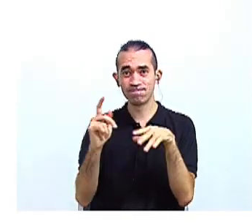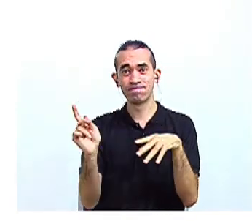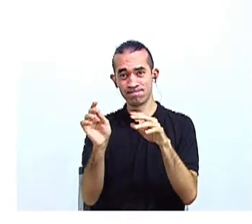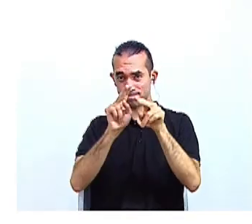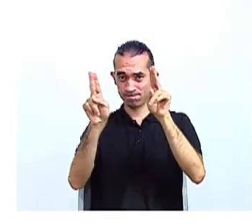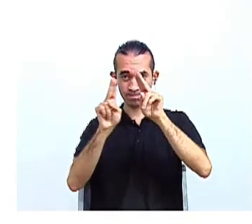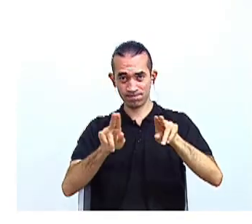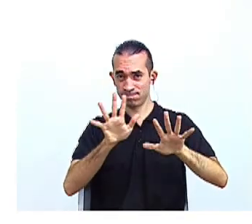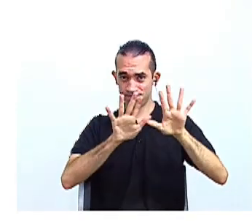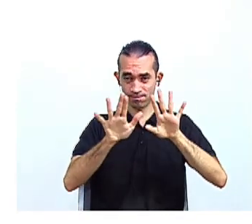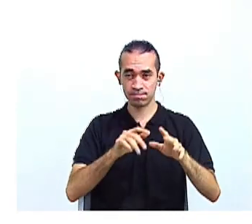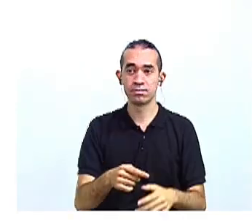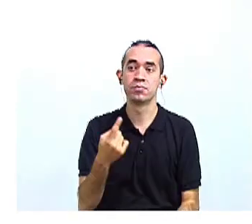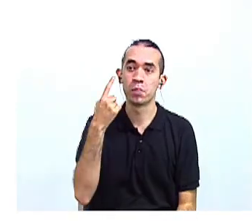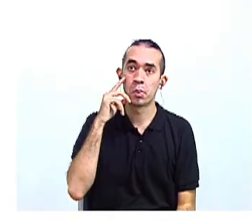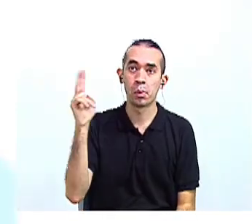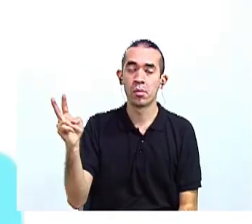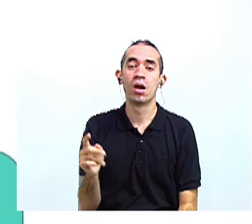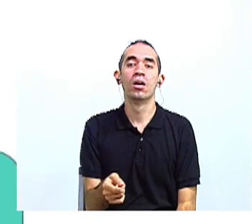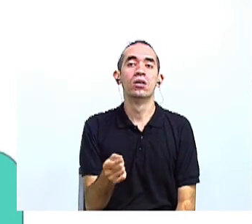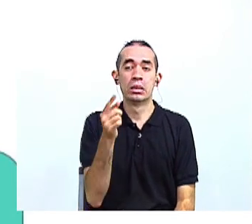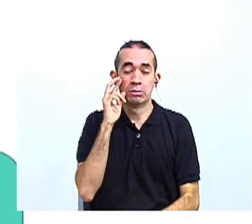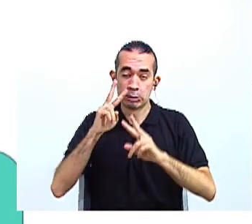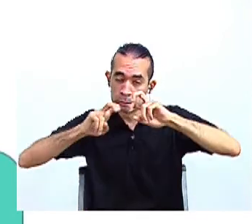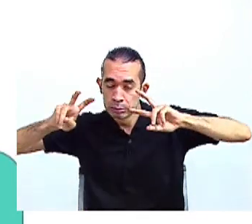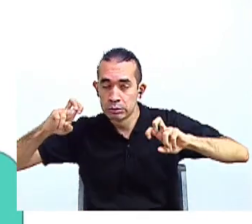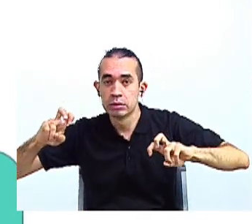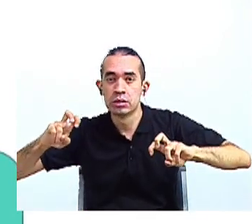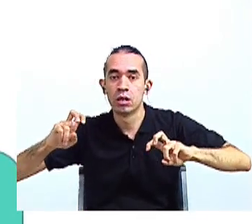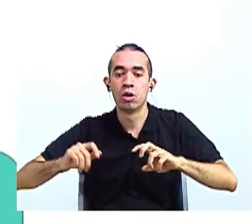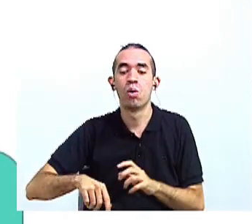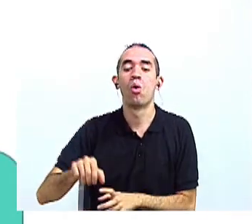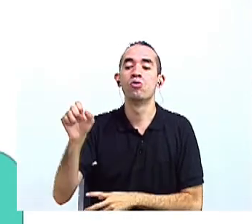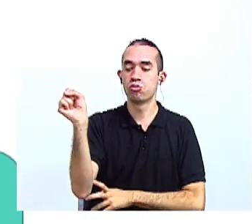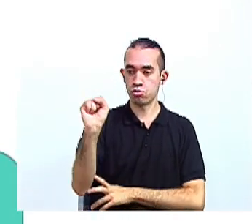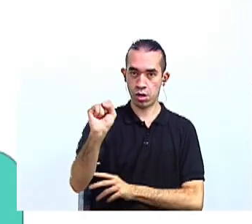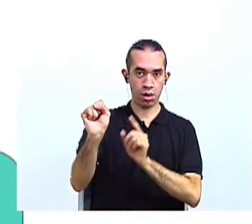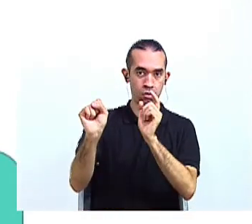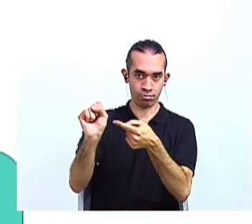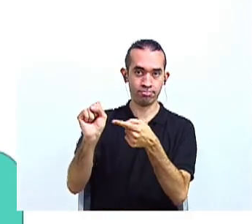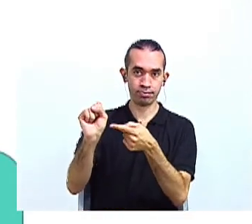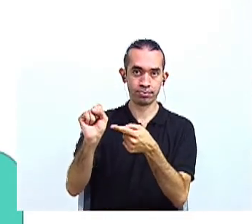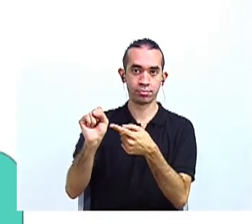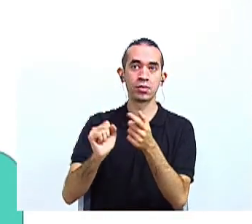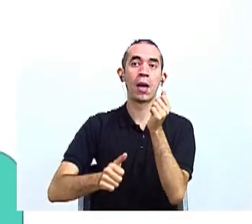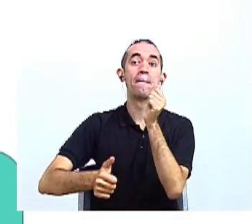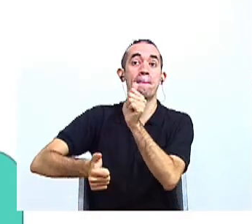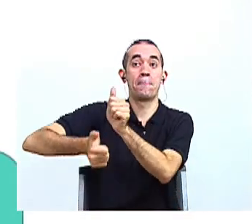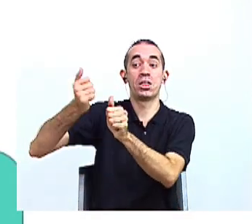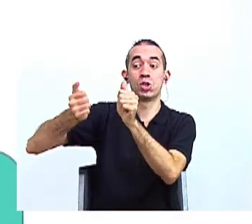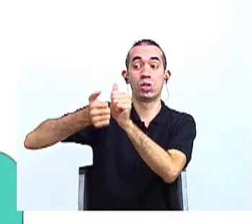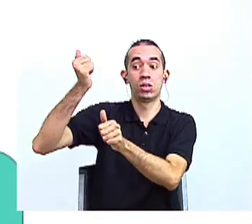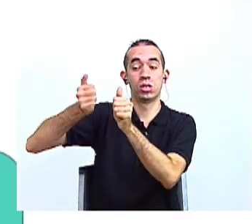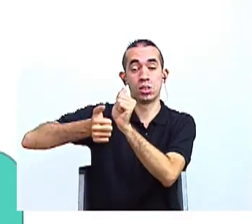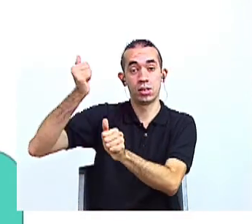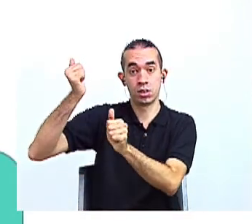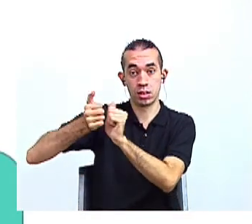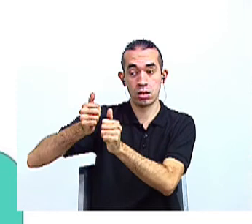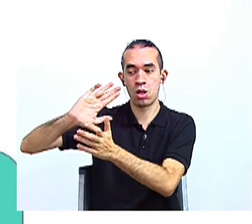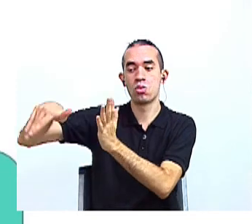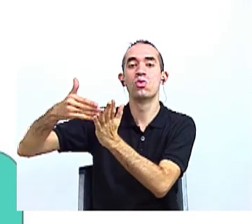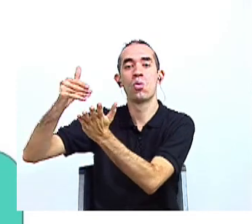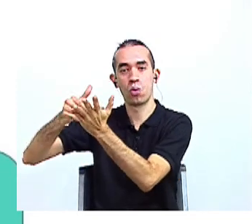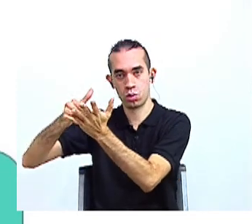bien, si vemos en detalle, tenemos un sujeto donde mayoría es el